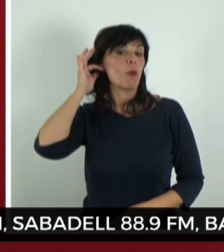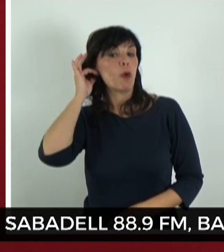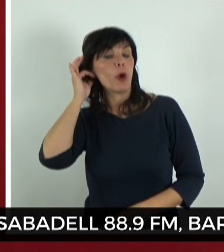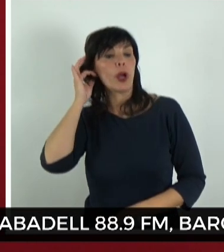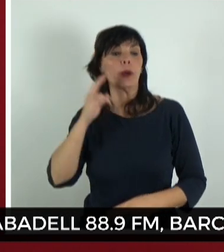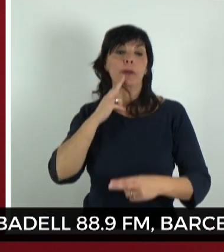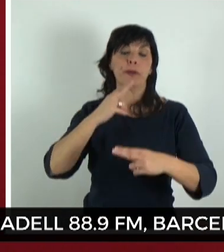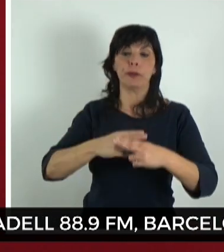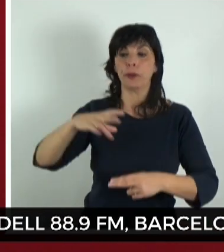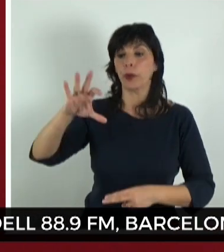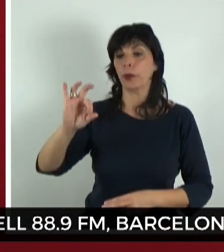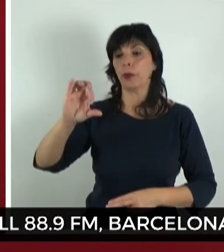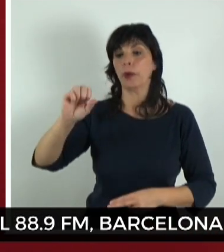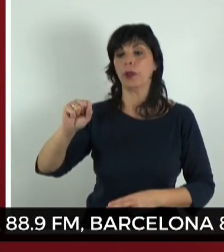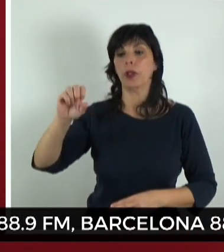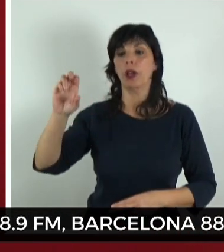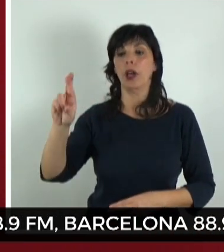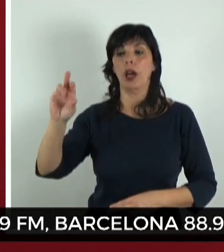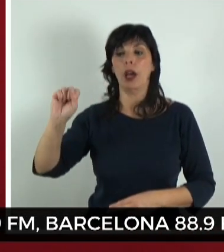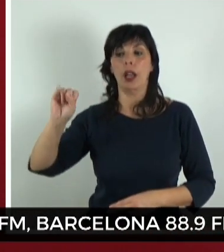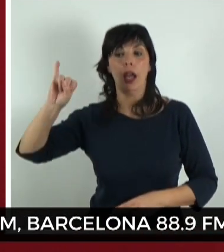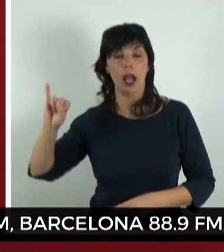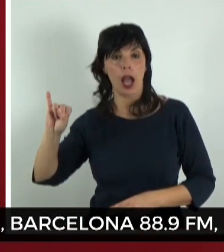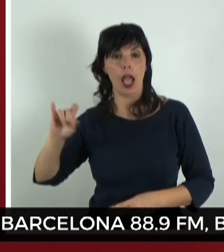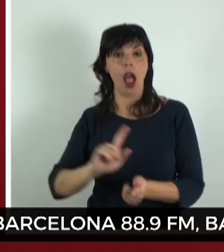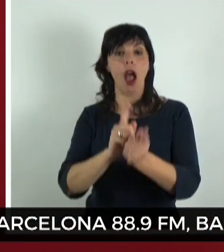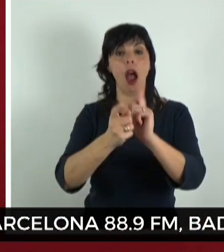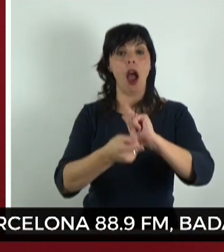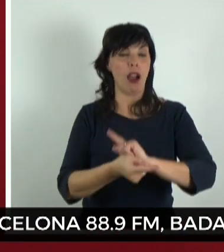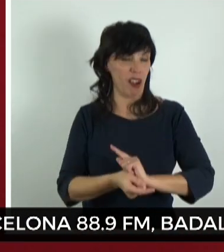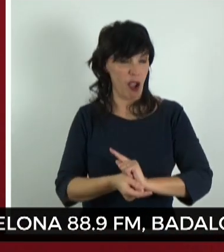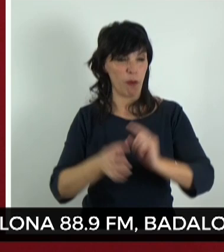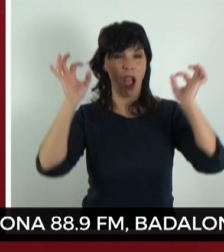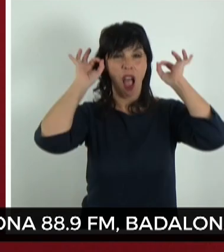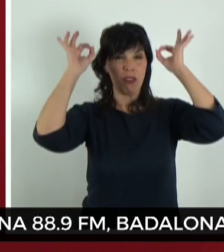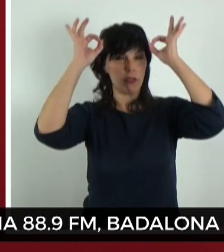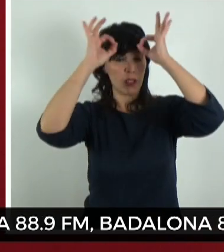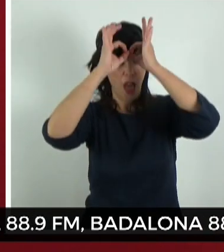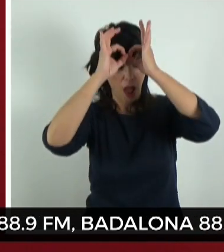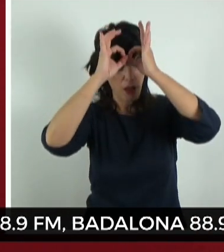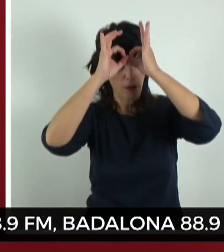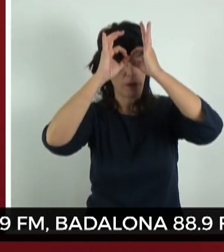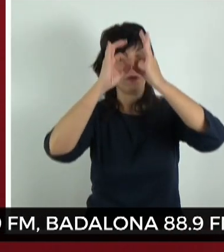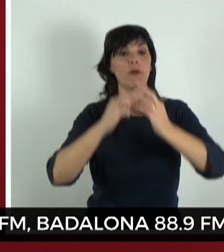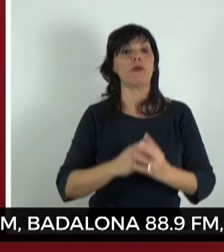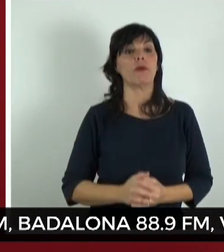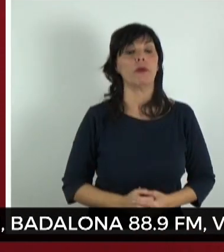José, Safnat Panuach, en Egipto.